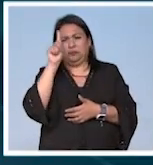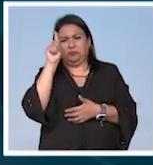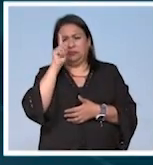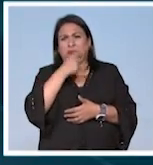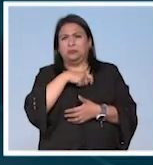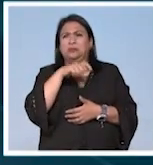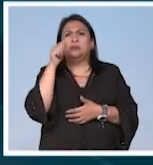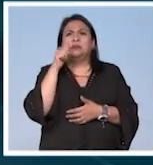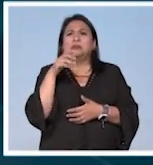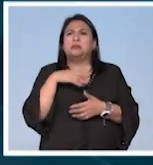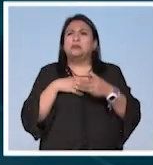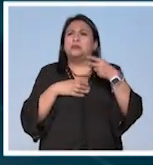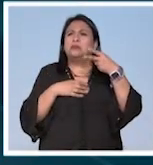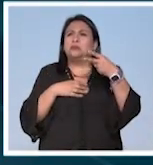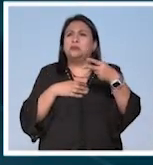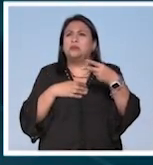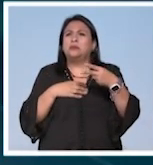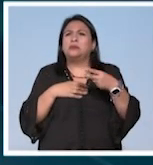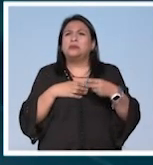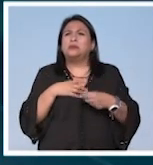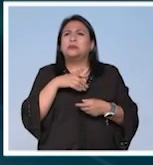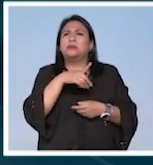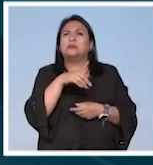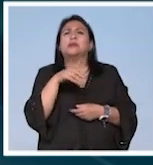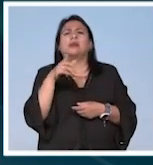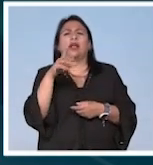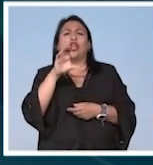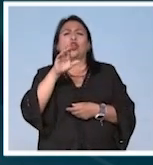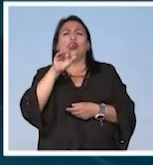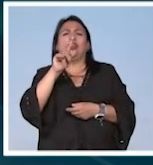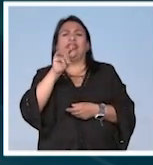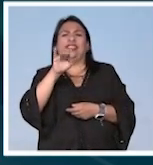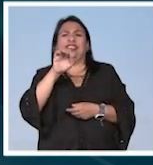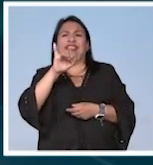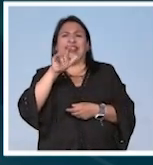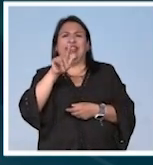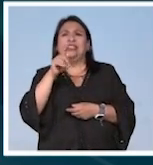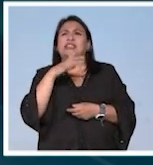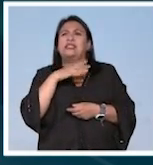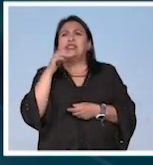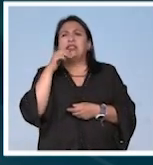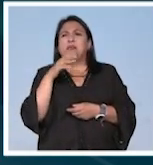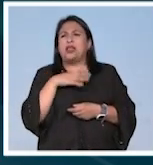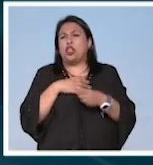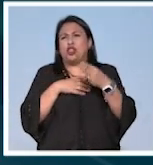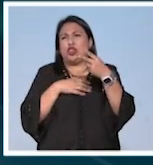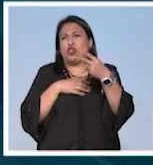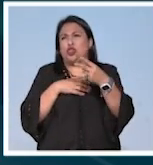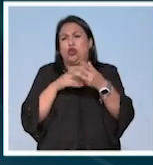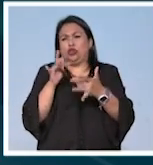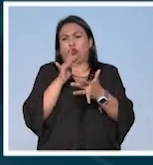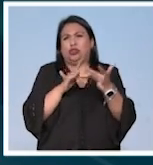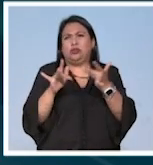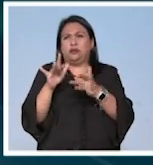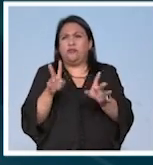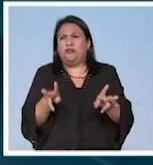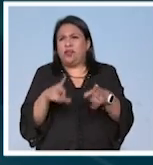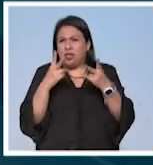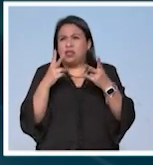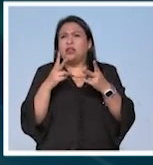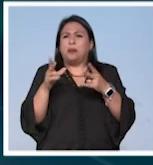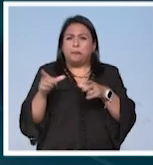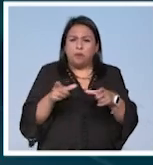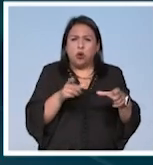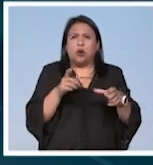tienen siempre dos el corte inglés ser el corte inglés y siempre tienen dos dos disquitos se vende y lo